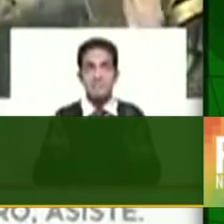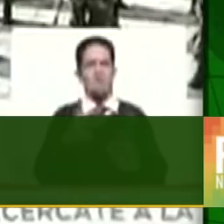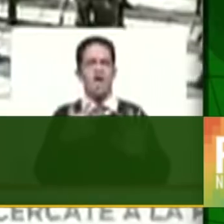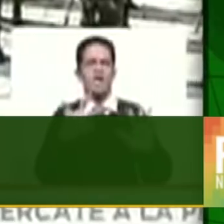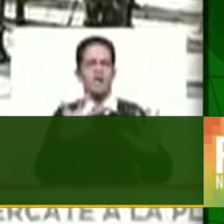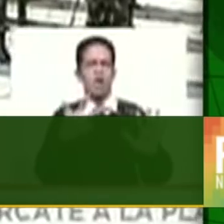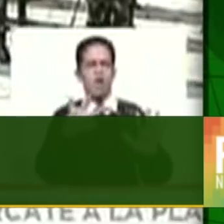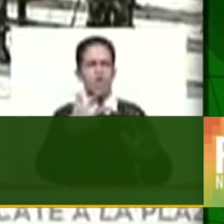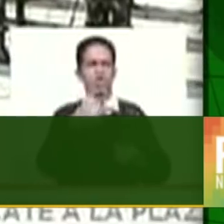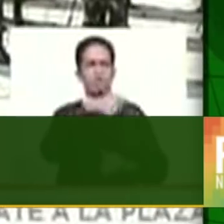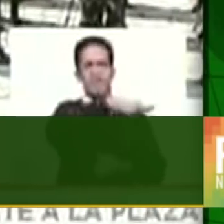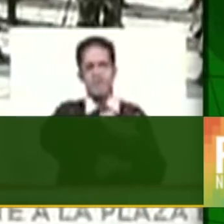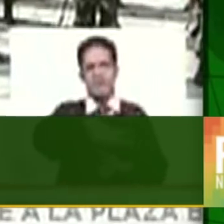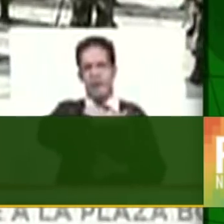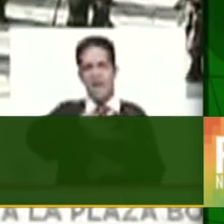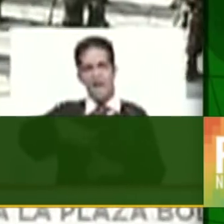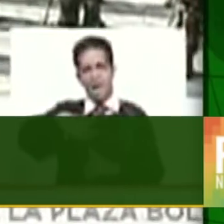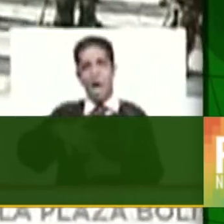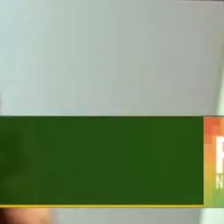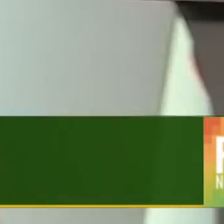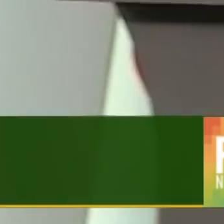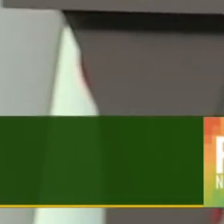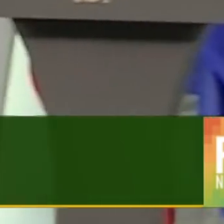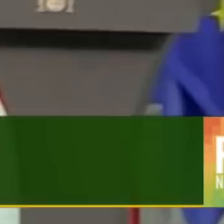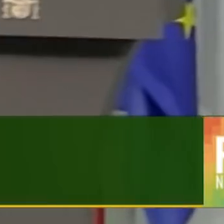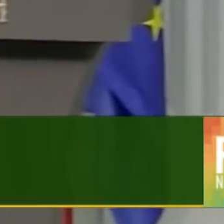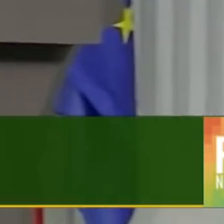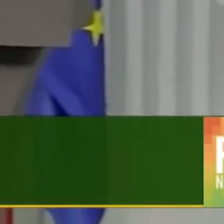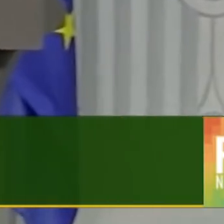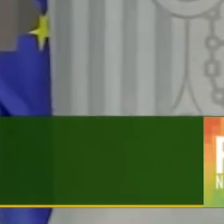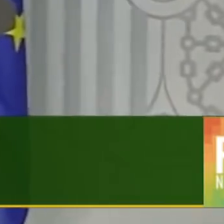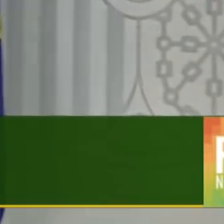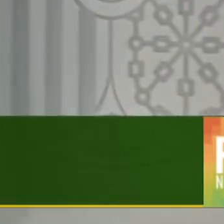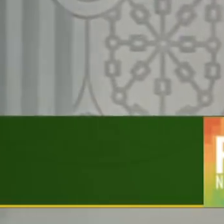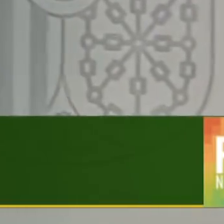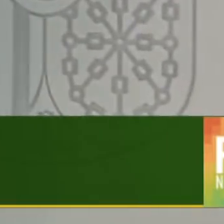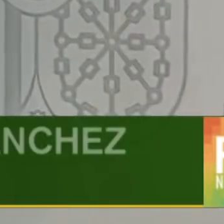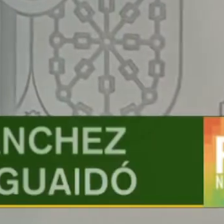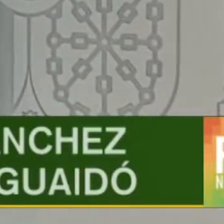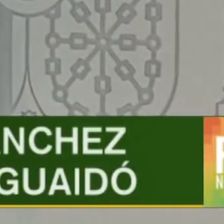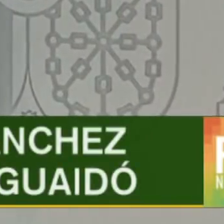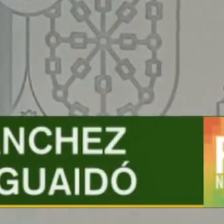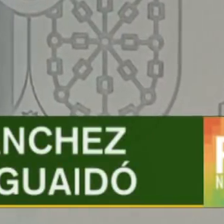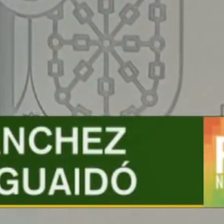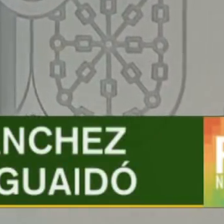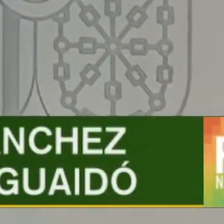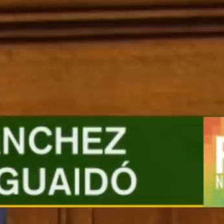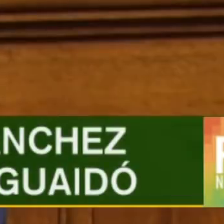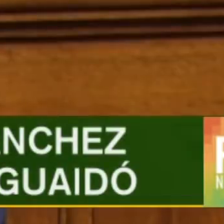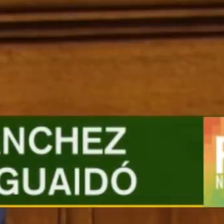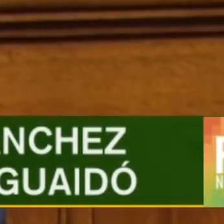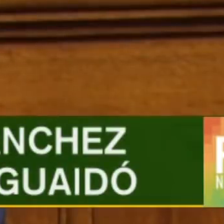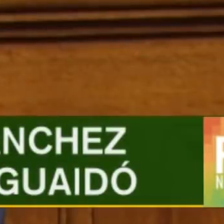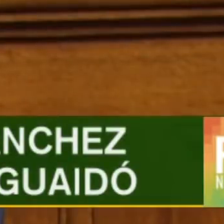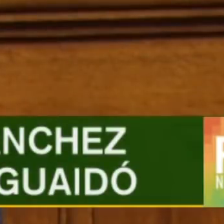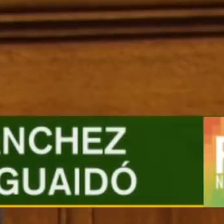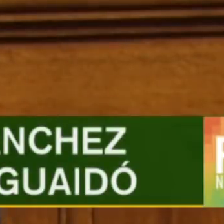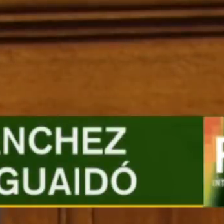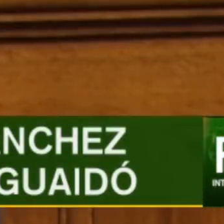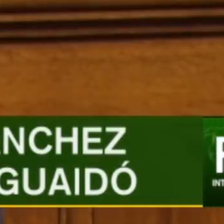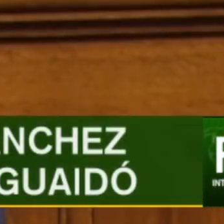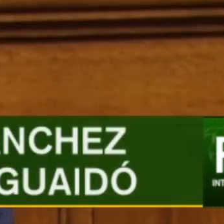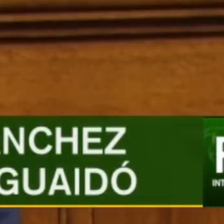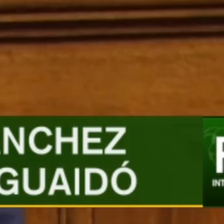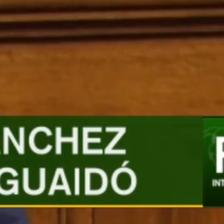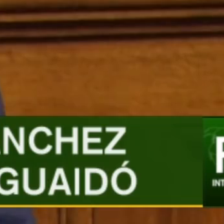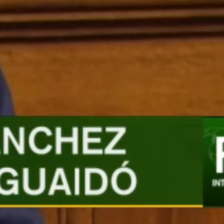donde celebraba los 27 años de la rebelión bolivariana, Maduro arremetió contra el jefe del gobierno español, Pedro Sánchez, por reconocer a Juan Guaidó como